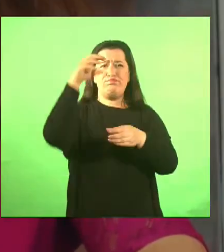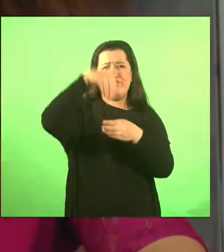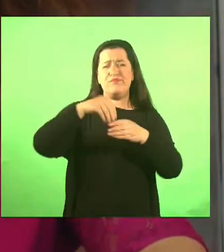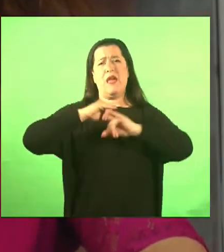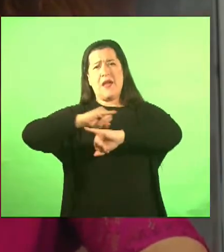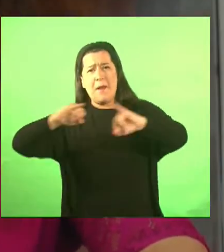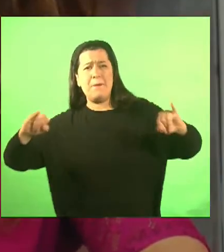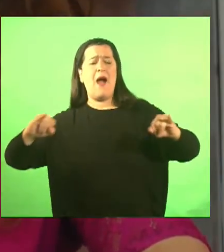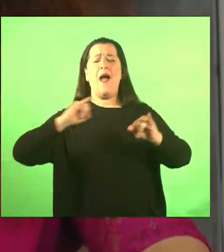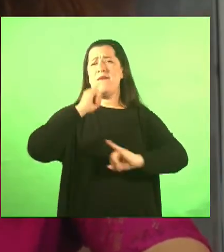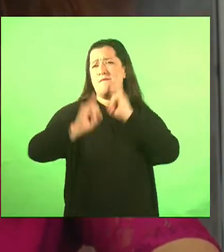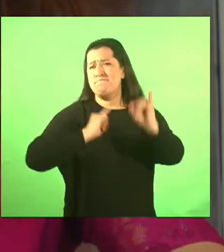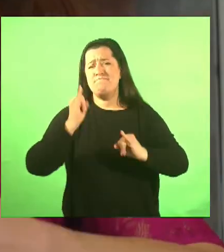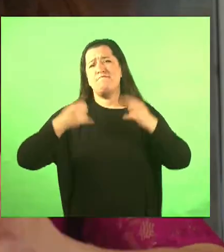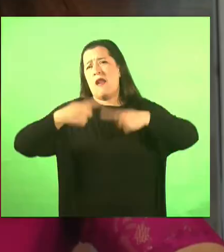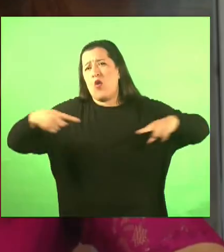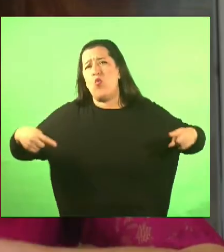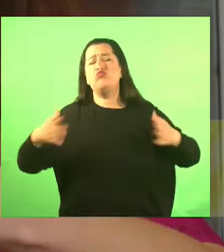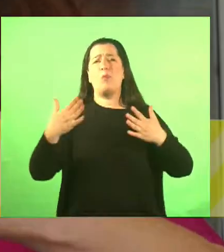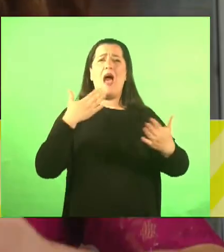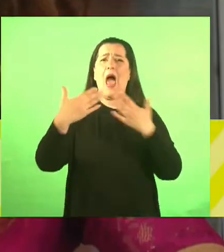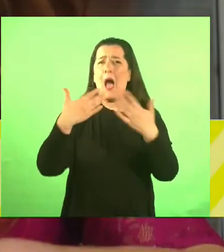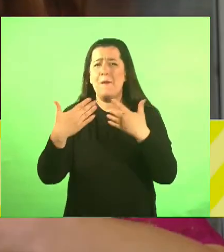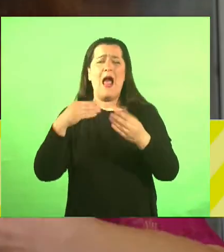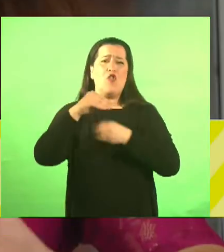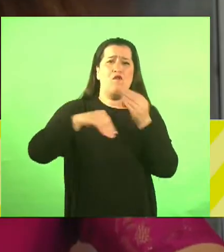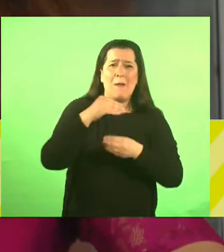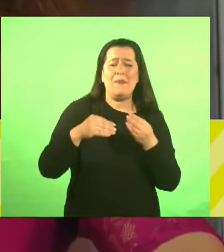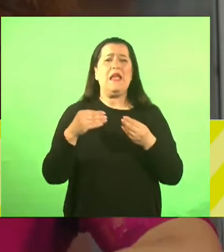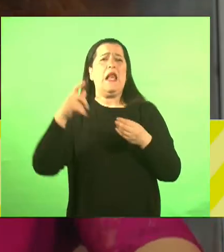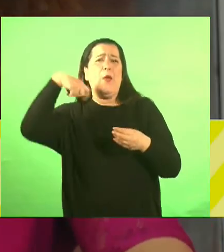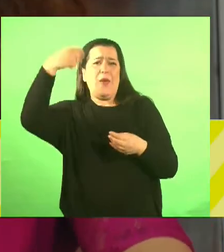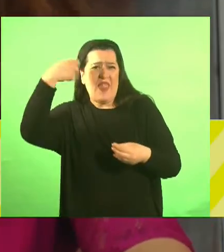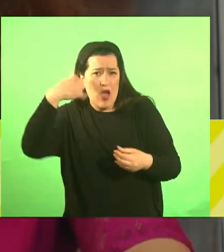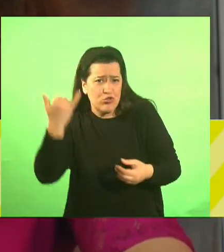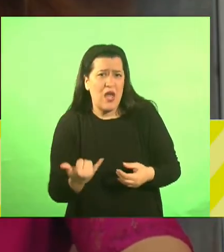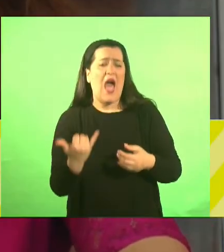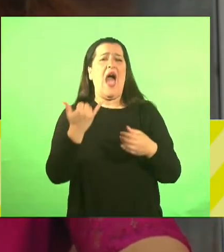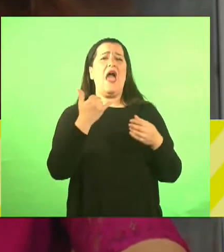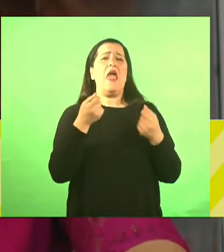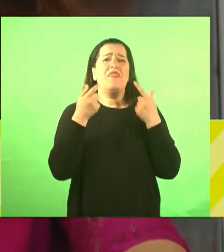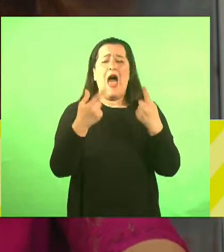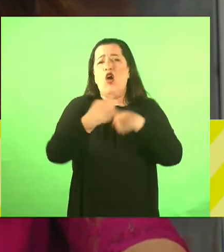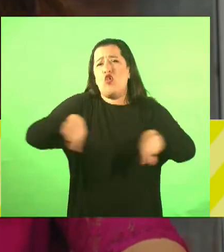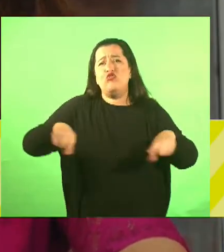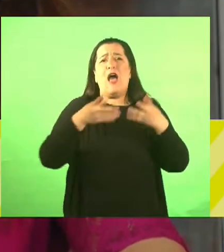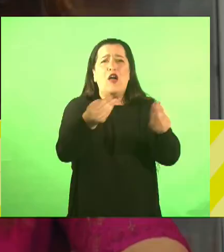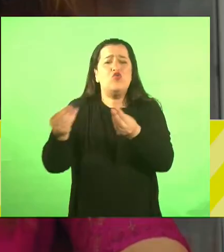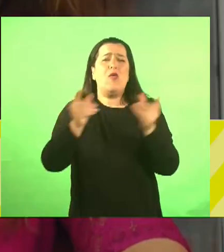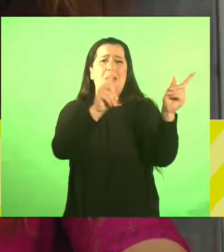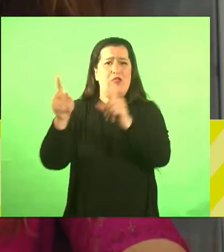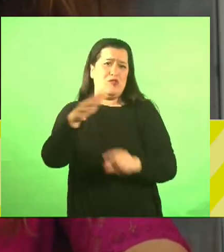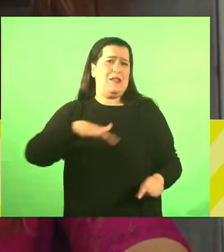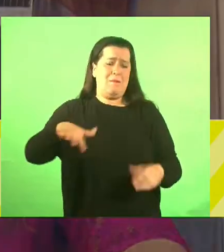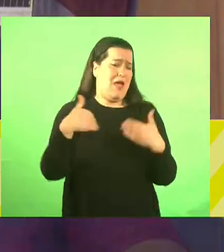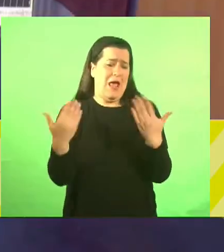campaña, recursos para conversar con la familia, audiovisuales, recursos para docentes, todo a mano para toda la